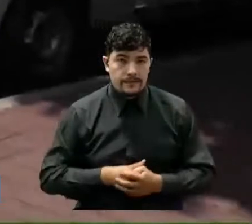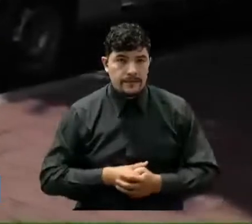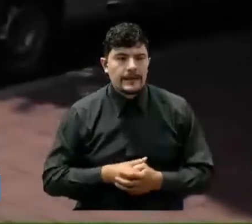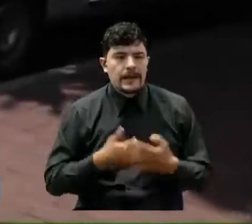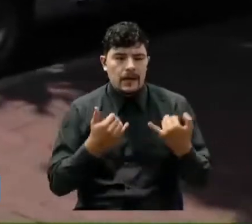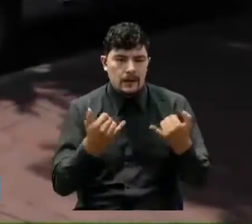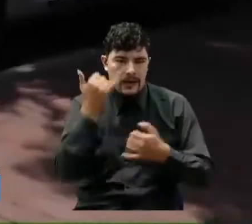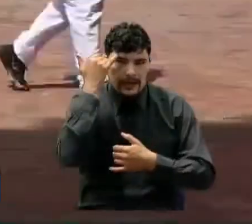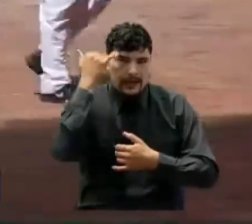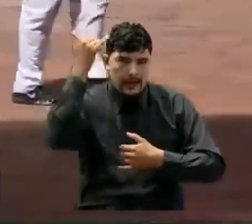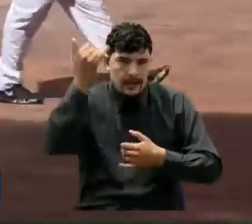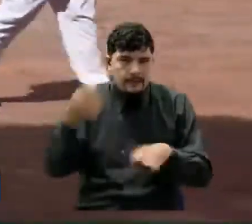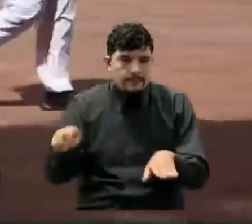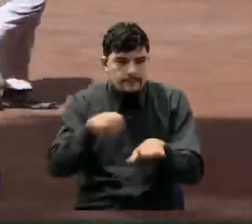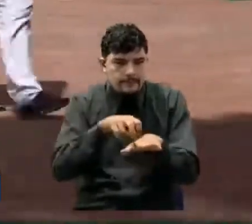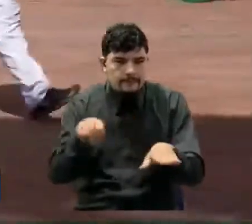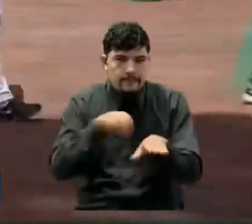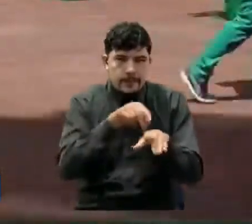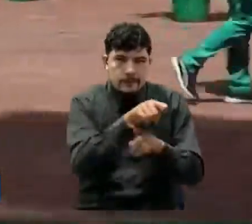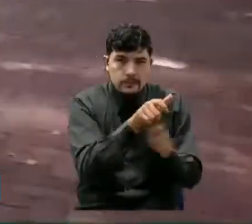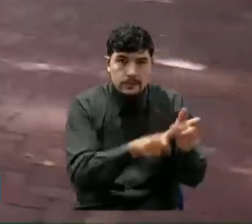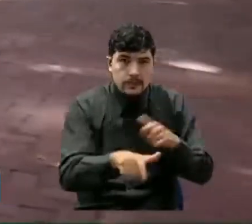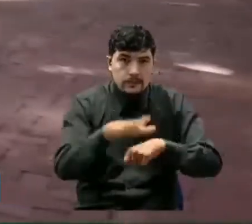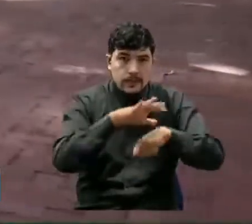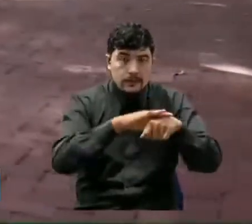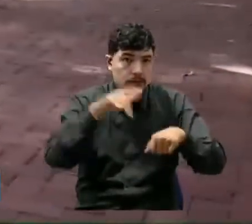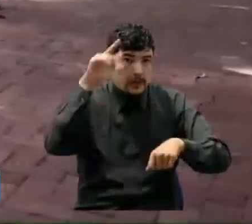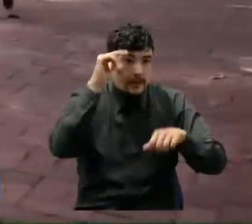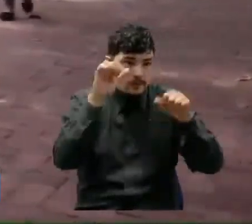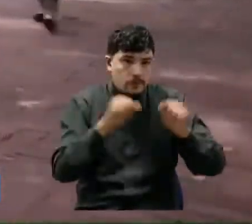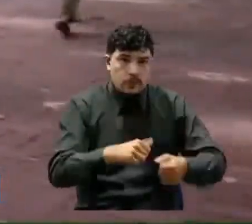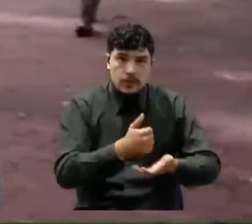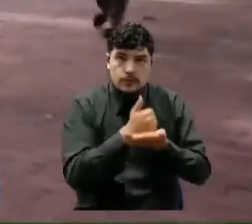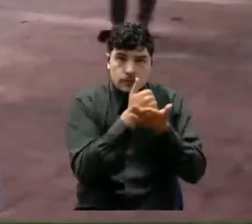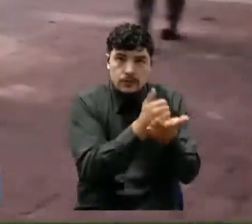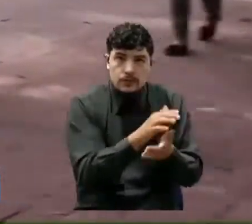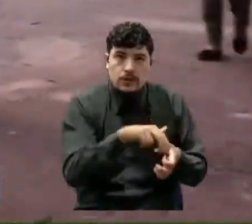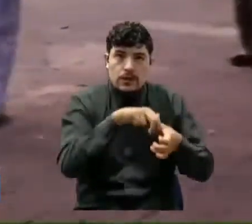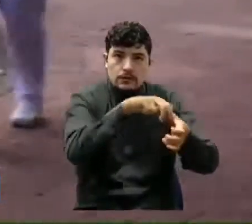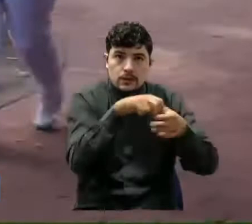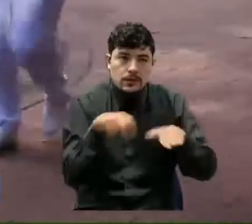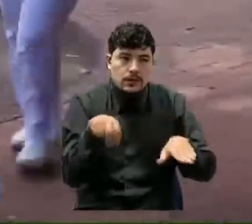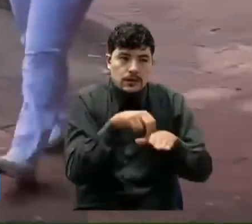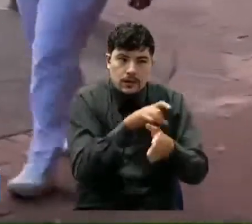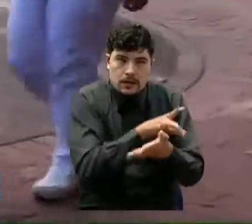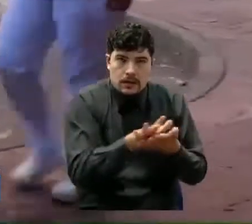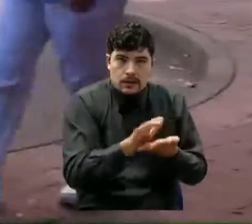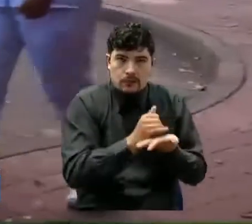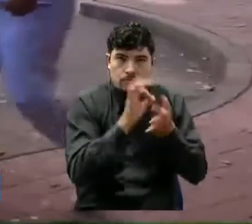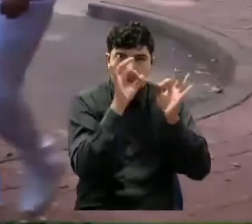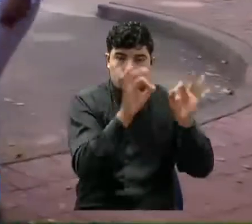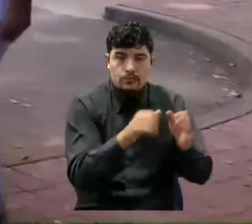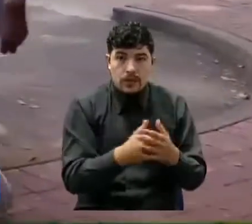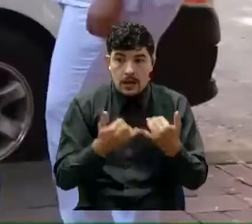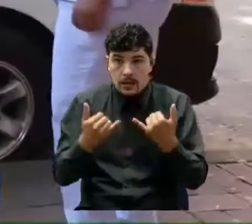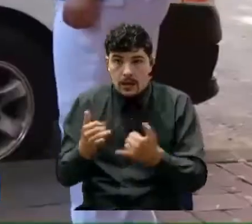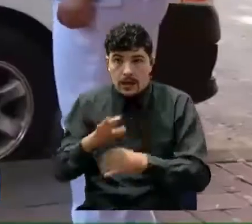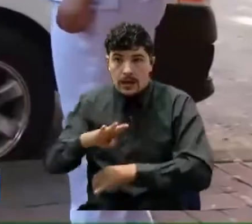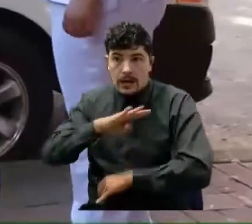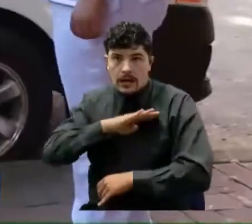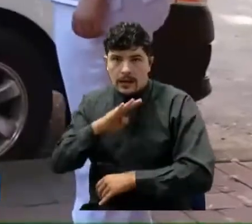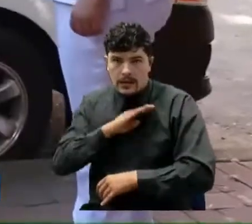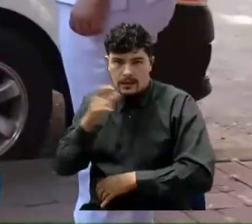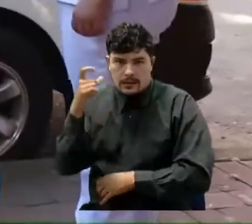diferentes ocasiones al usar el transporte público, la administración del Hospital Universitario Erasmo Meos implementó el servicio de transporte para